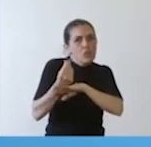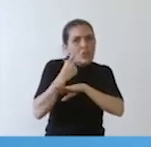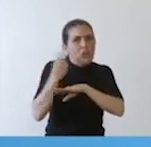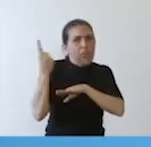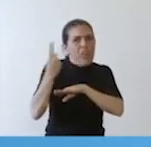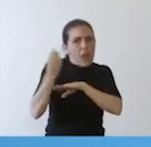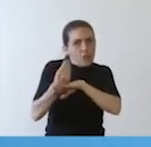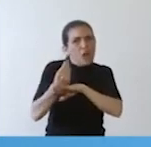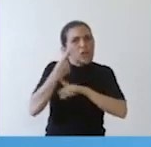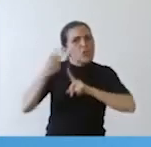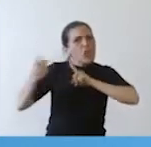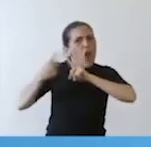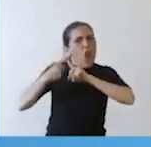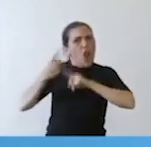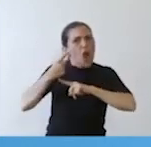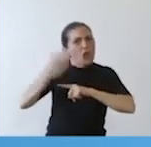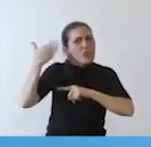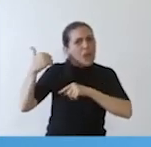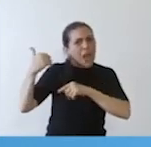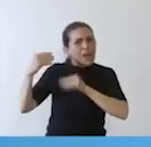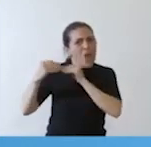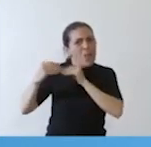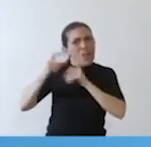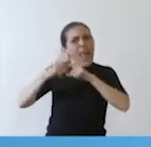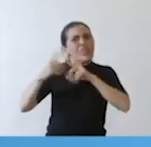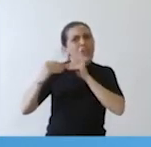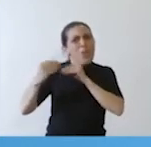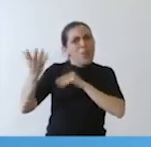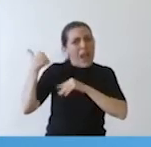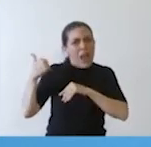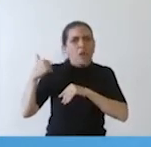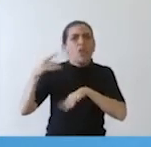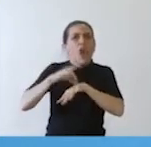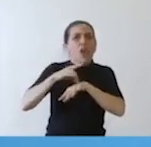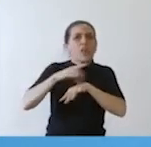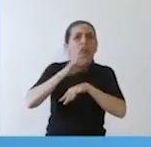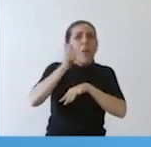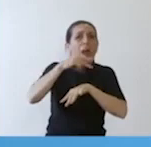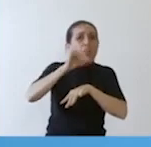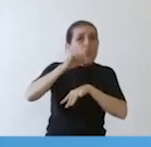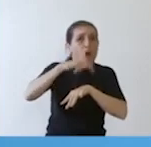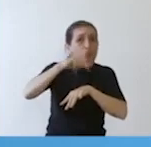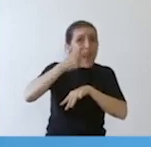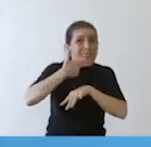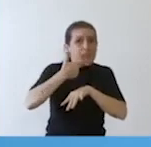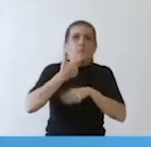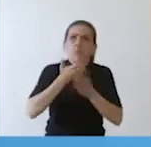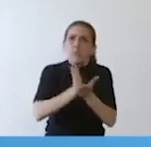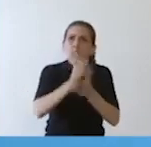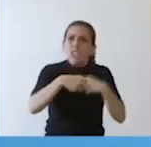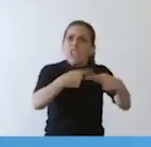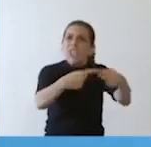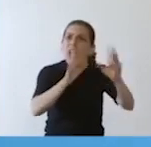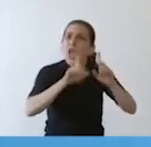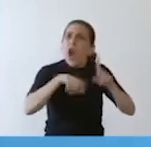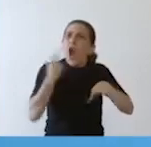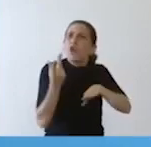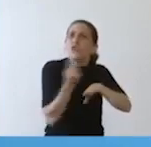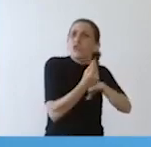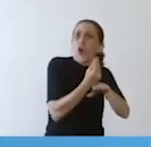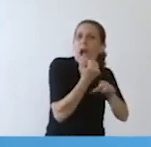se conocen de su trayectoria laboral y la doctora Perandones va a seguir en funciones, digamos, en otro rol